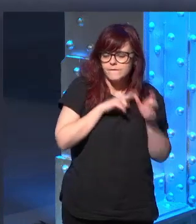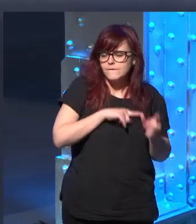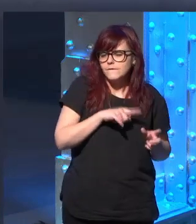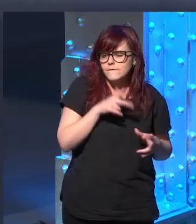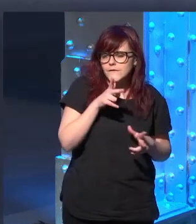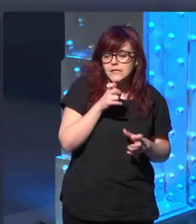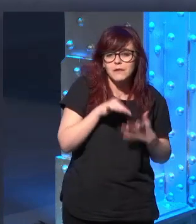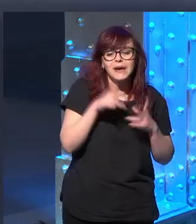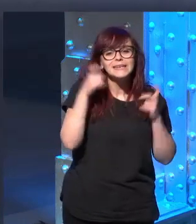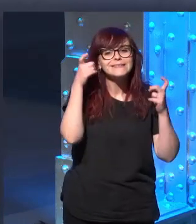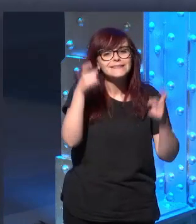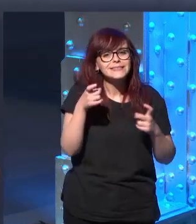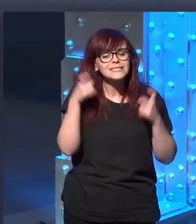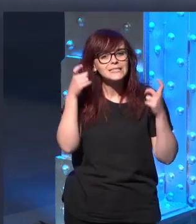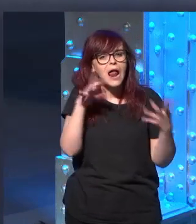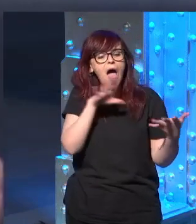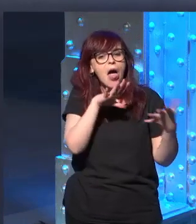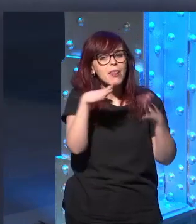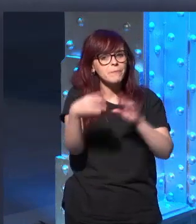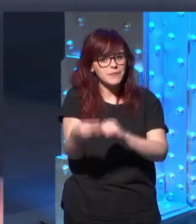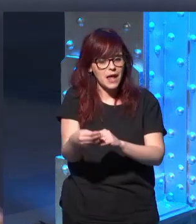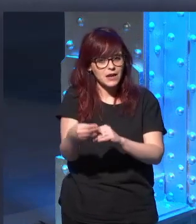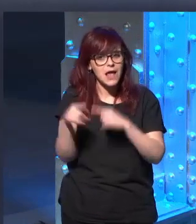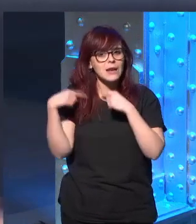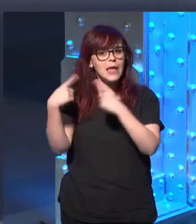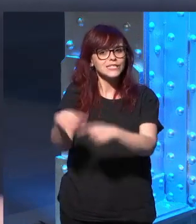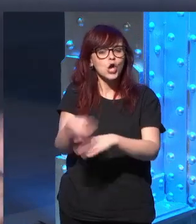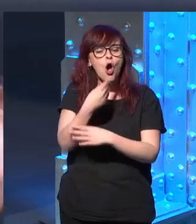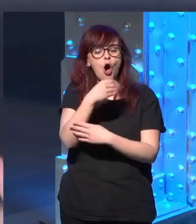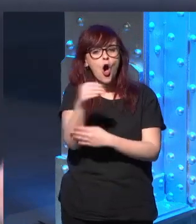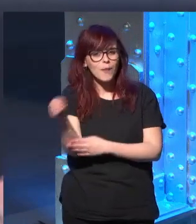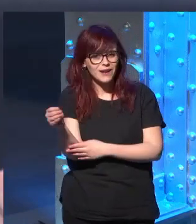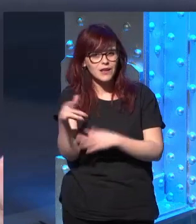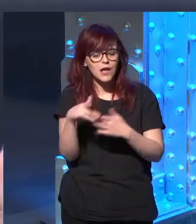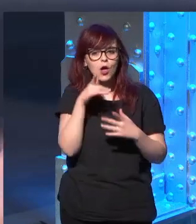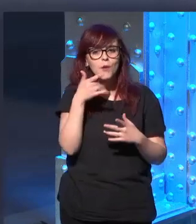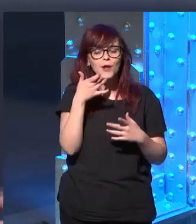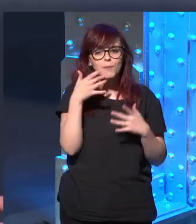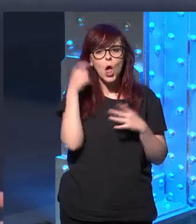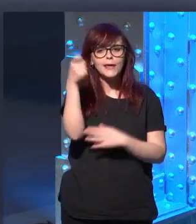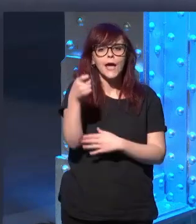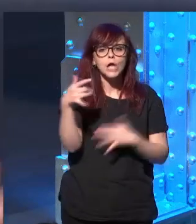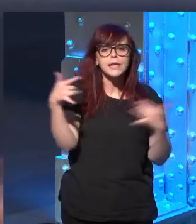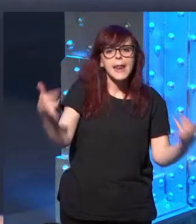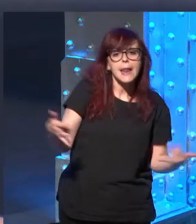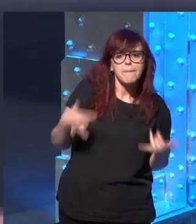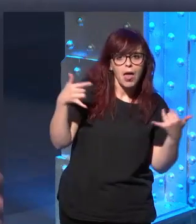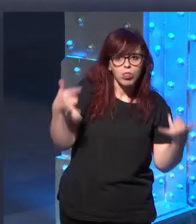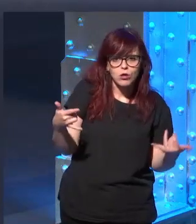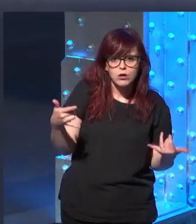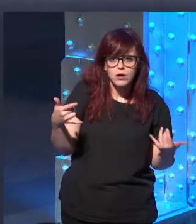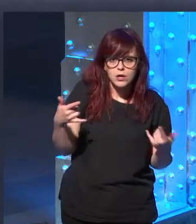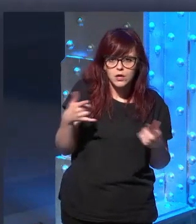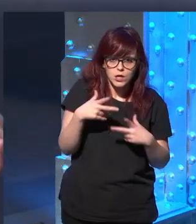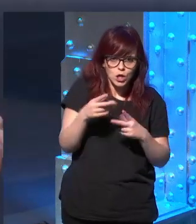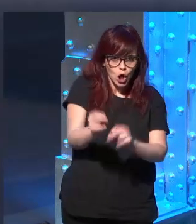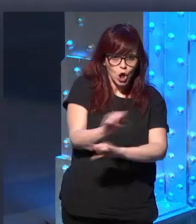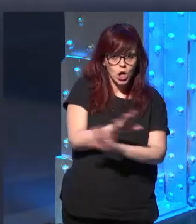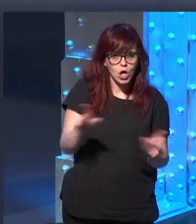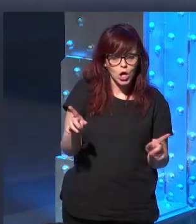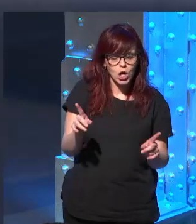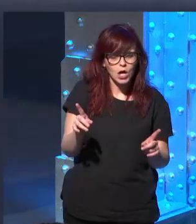es todo ese tema de intentar adaptar los clásicos a los jóvenes. El Quijote rapeado, no, eso no puede ser.